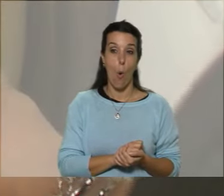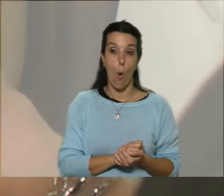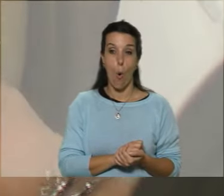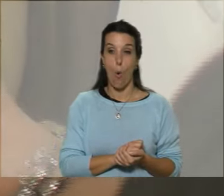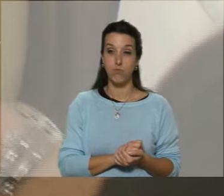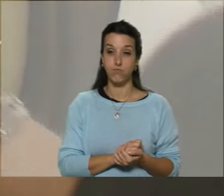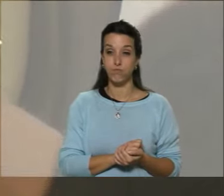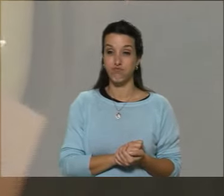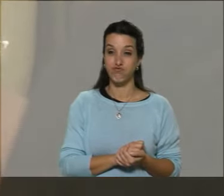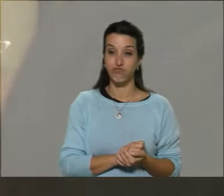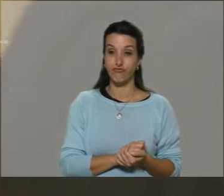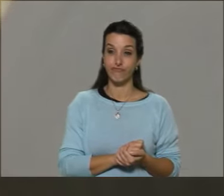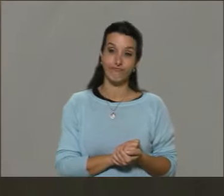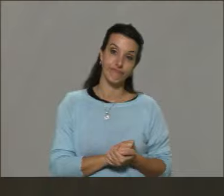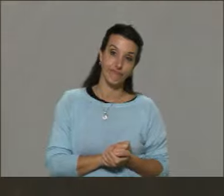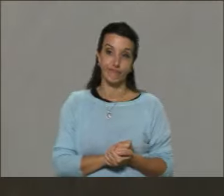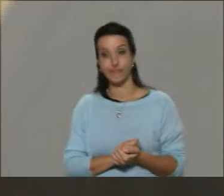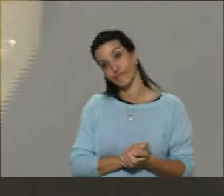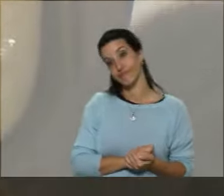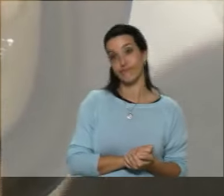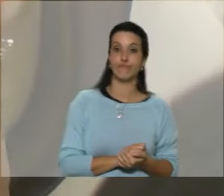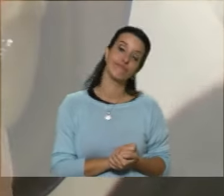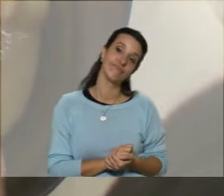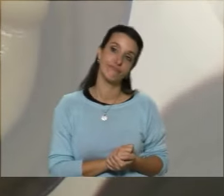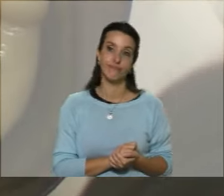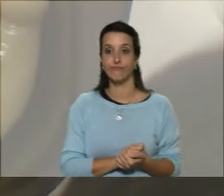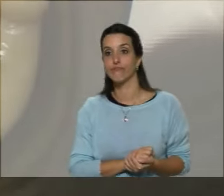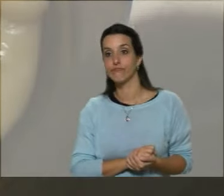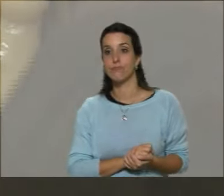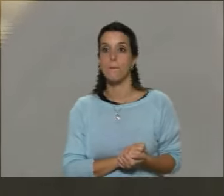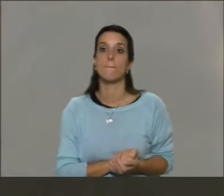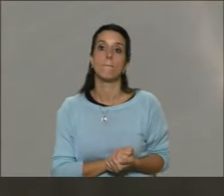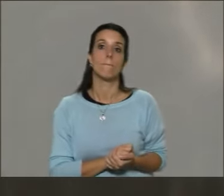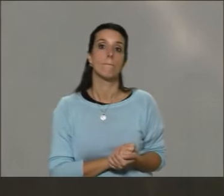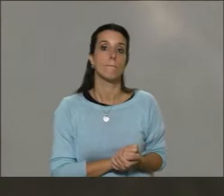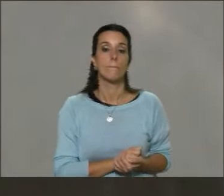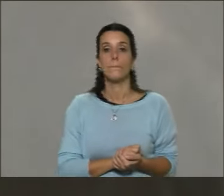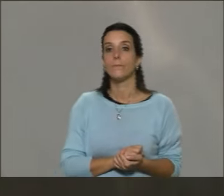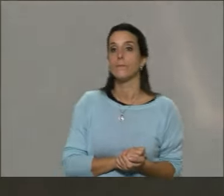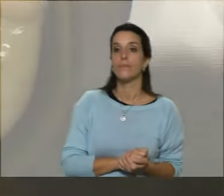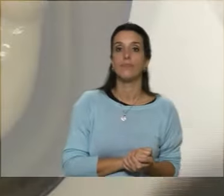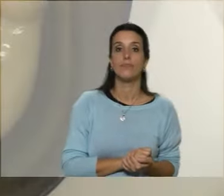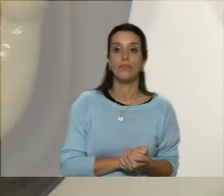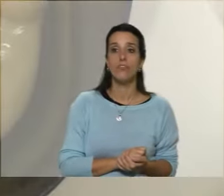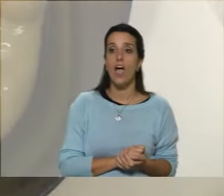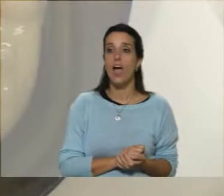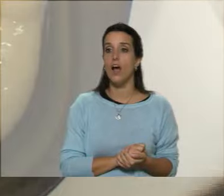¿Ves? Ah. Es todo el mismo. Así era. Así era. Acá vas.